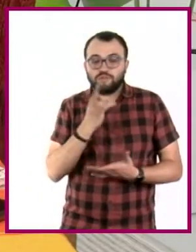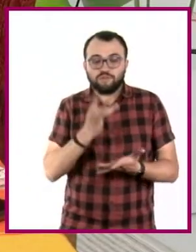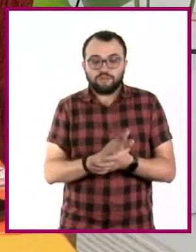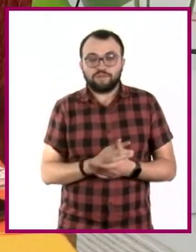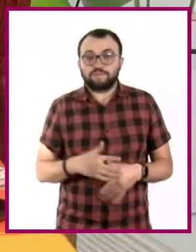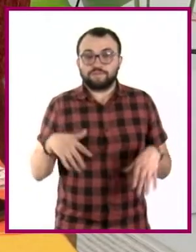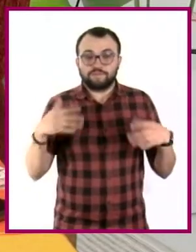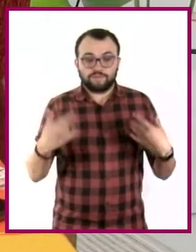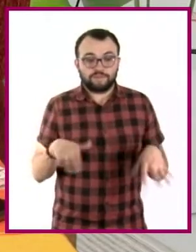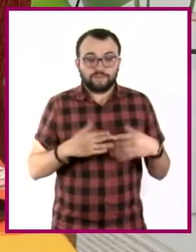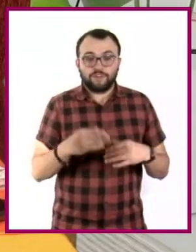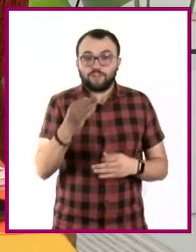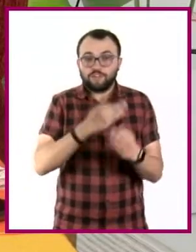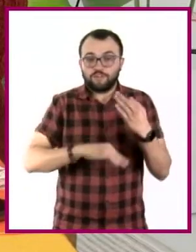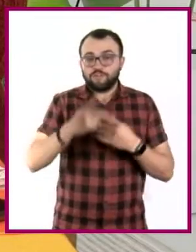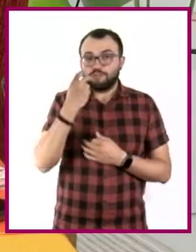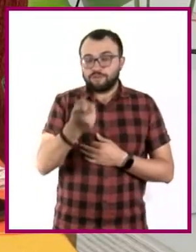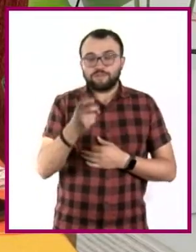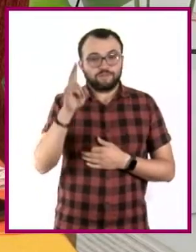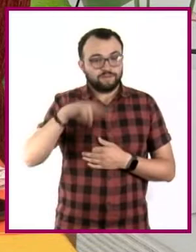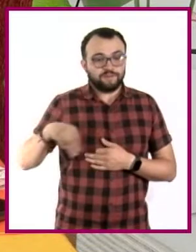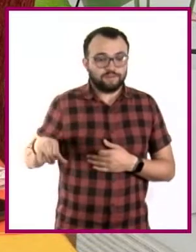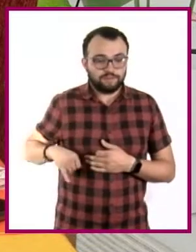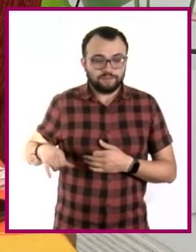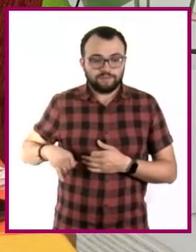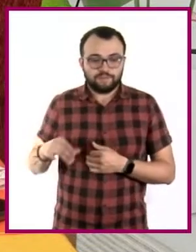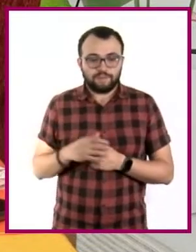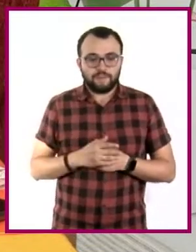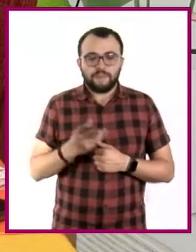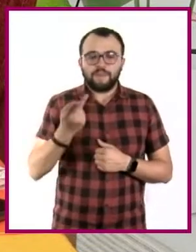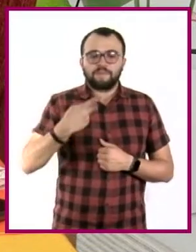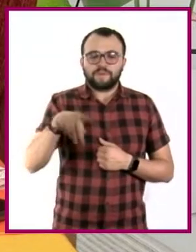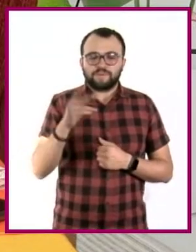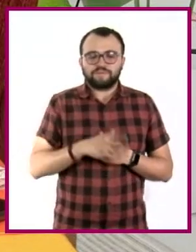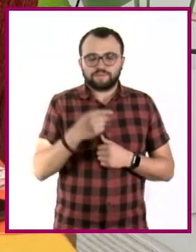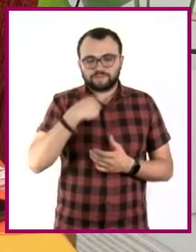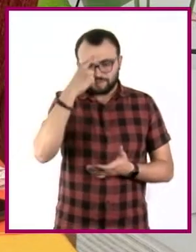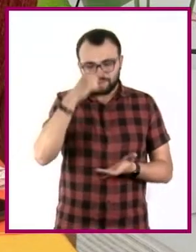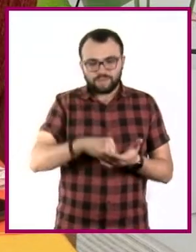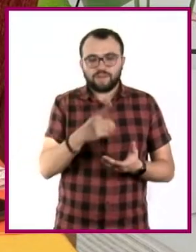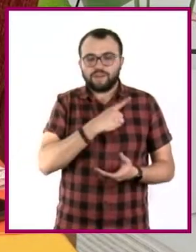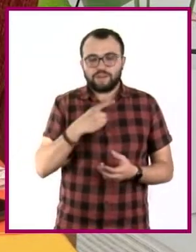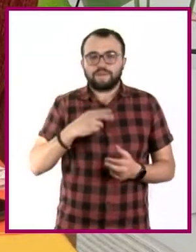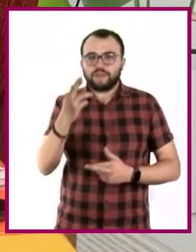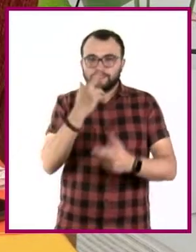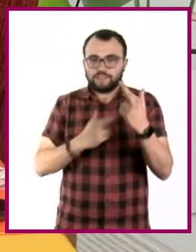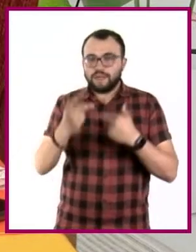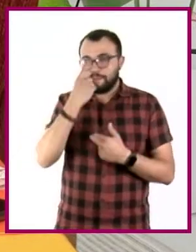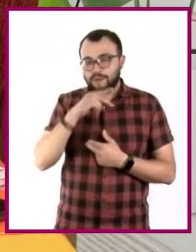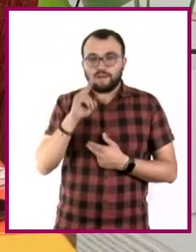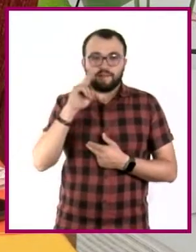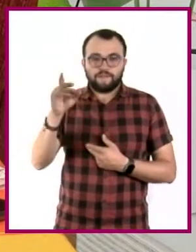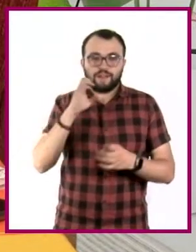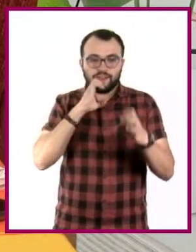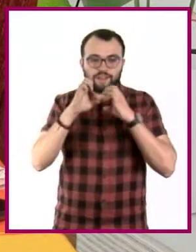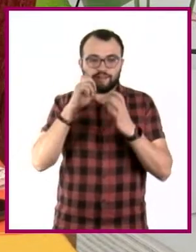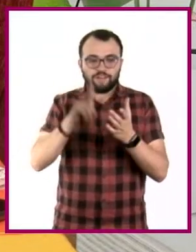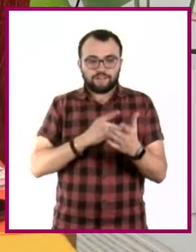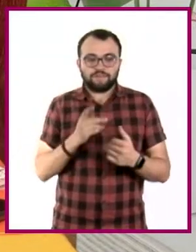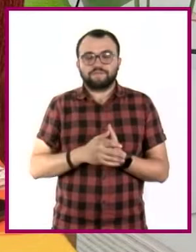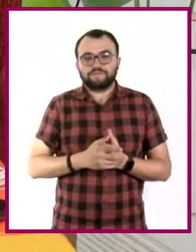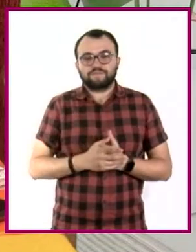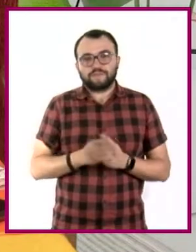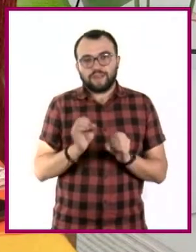Vaya, Memo, todo esto es súper interesante, pero creo que ya debemos regresar para continuar con la entrevista. Por